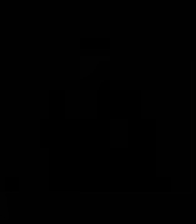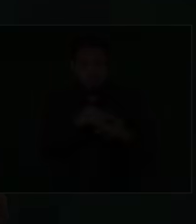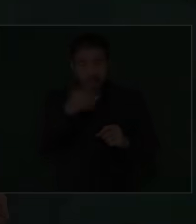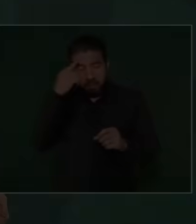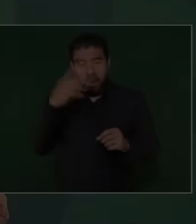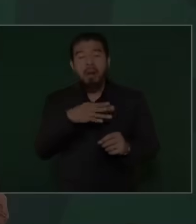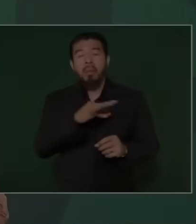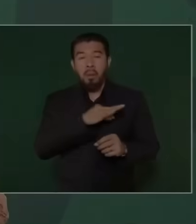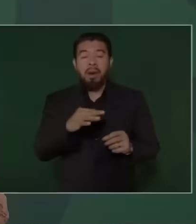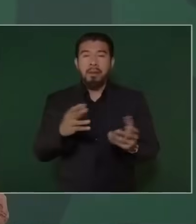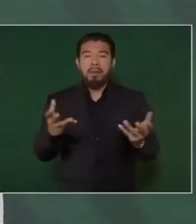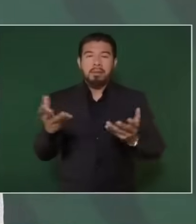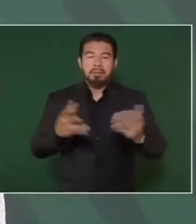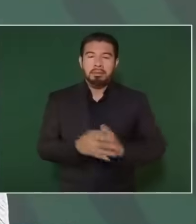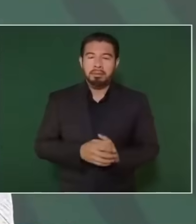escucharlo.